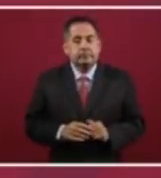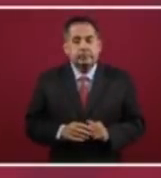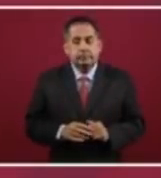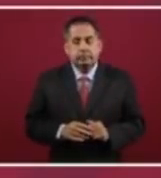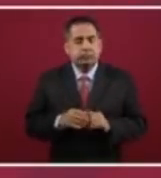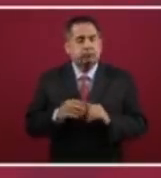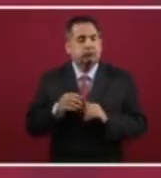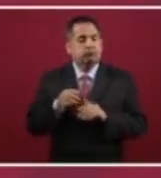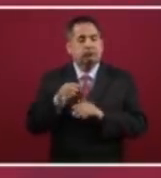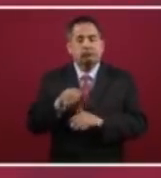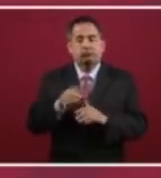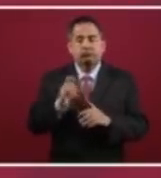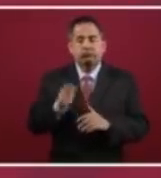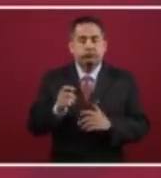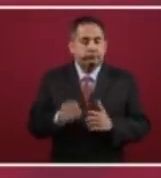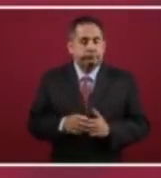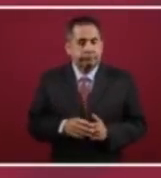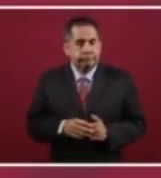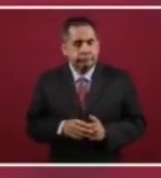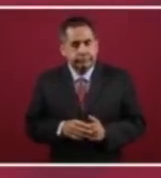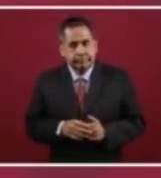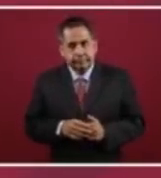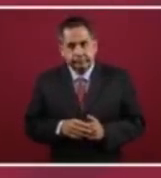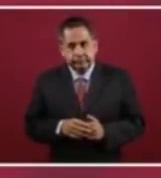con relación